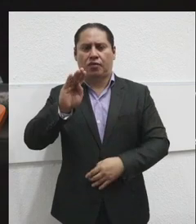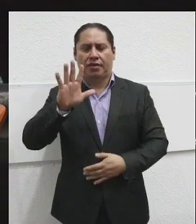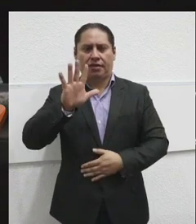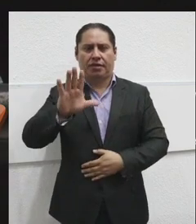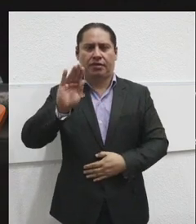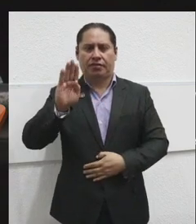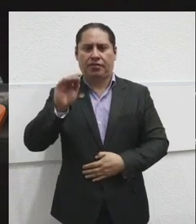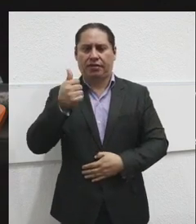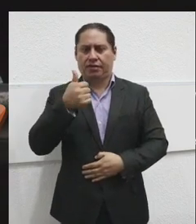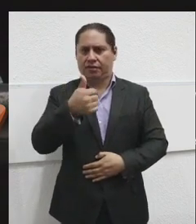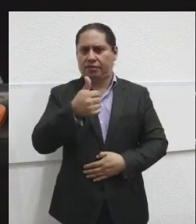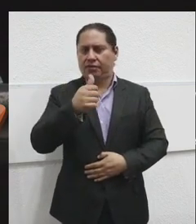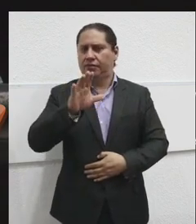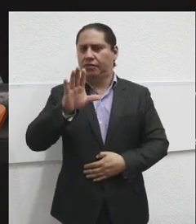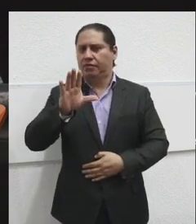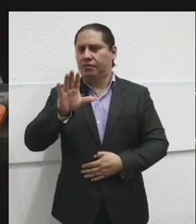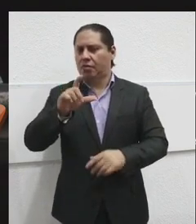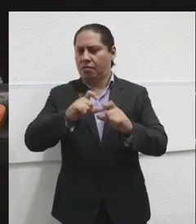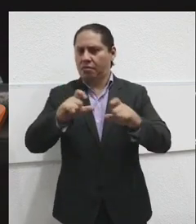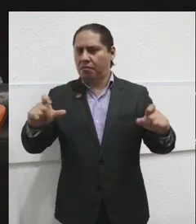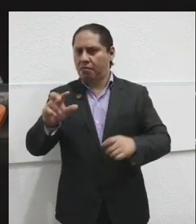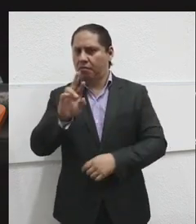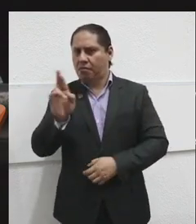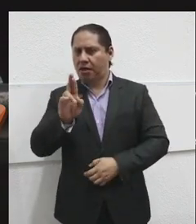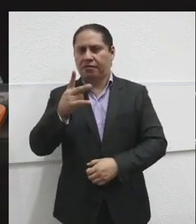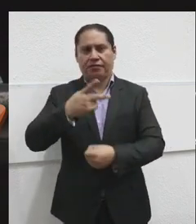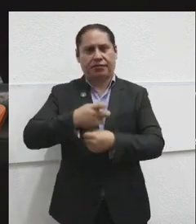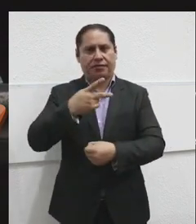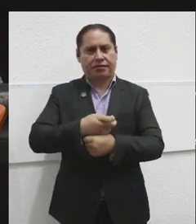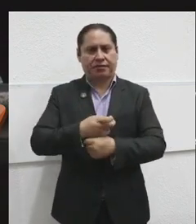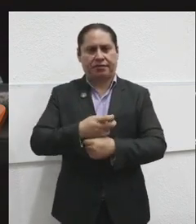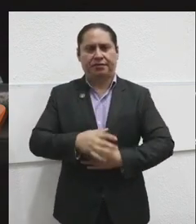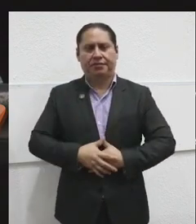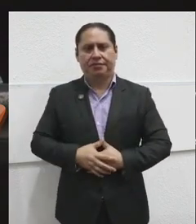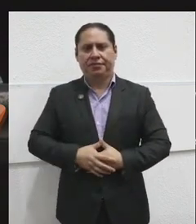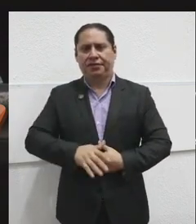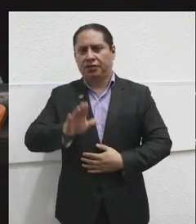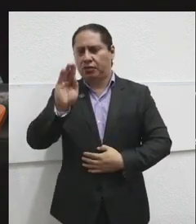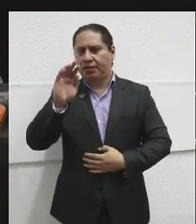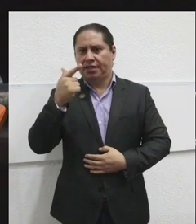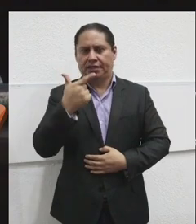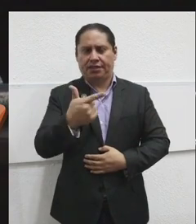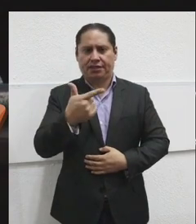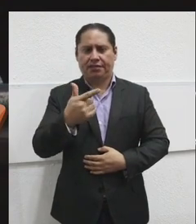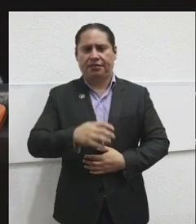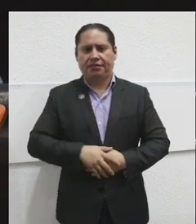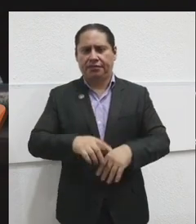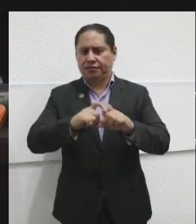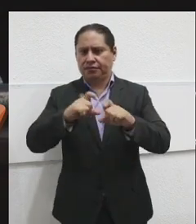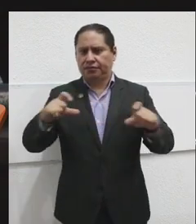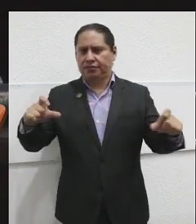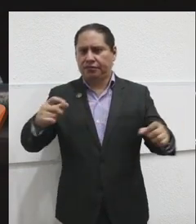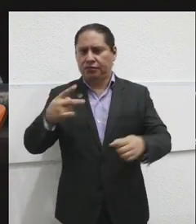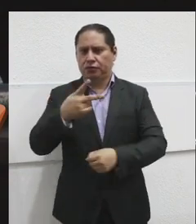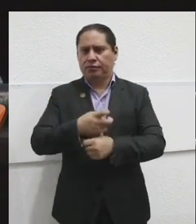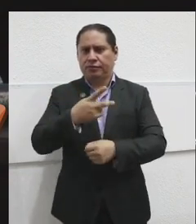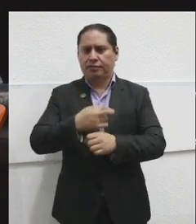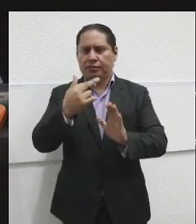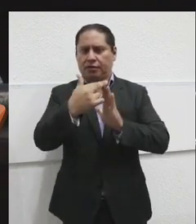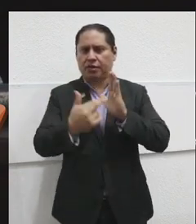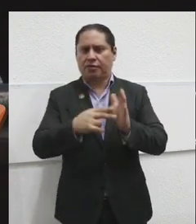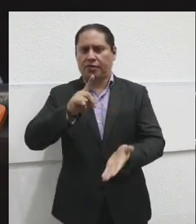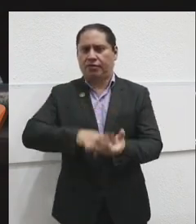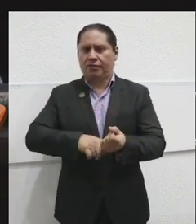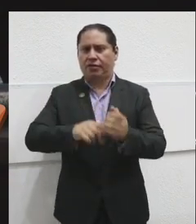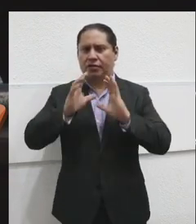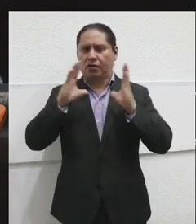95, 96, párrafo segundo y el 97, fracción 2 del Reglamento